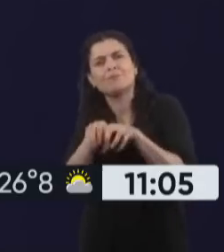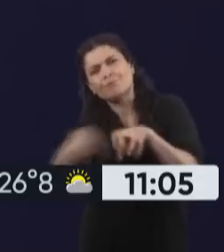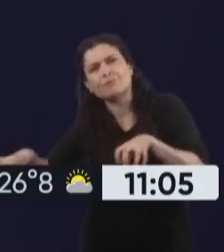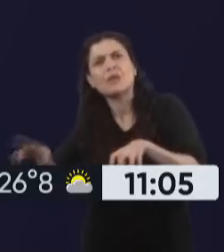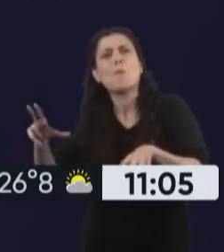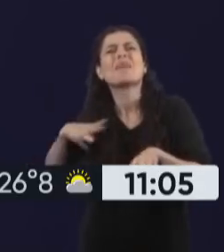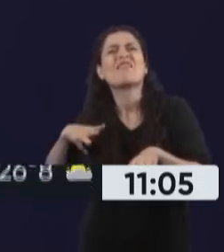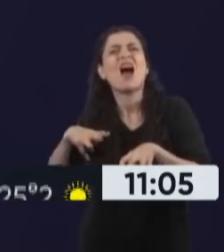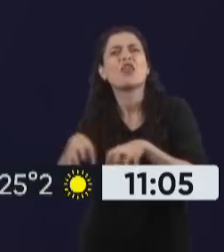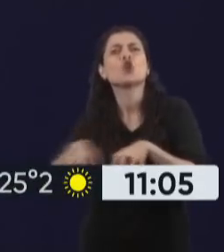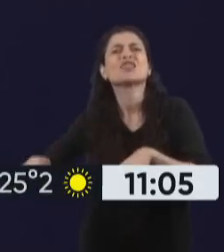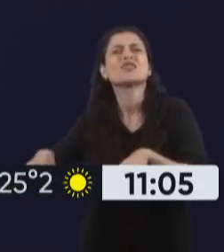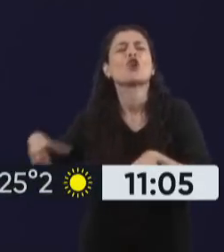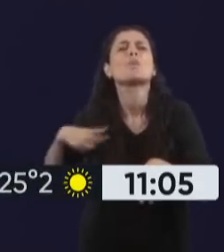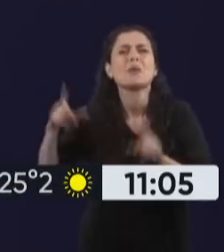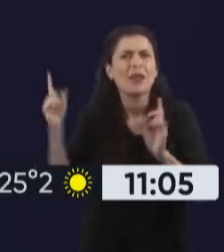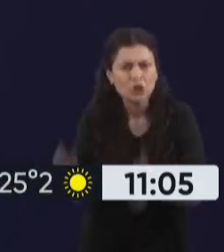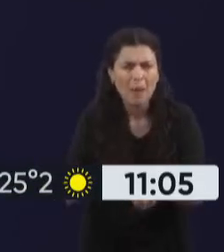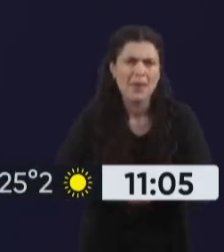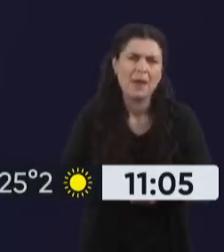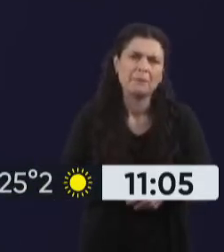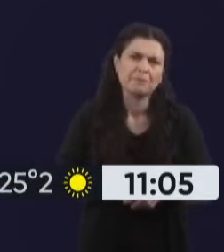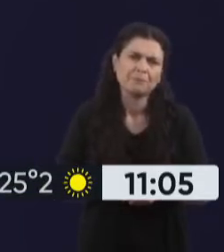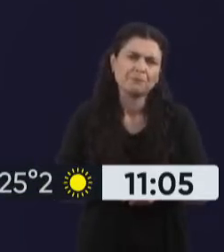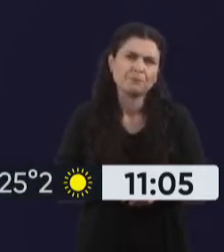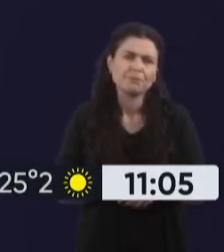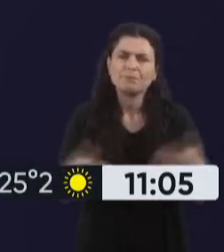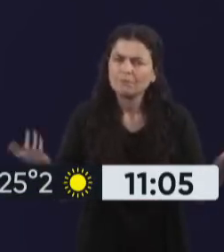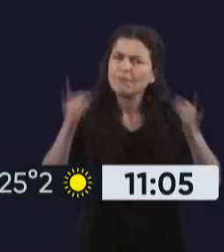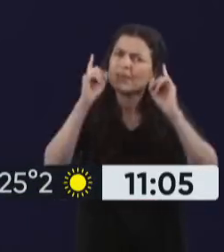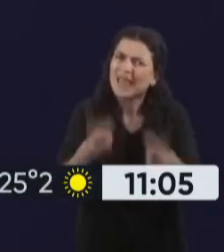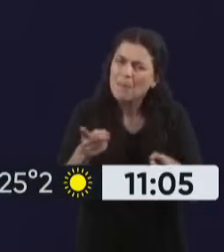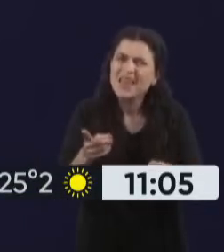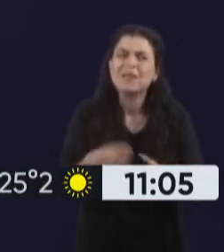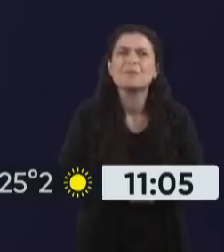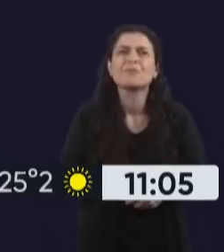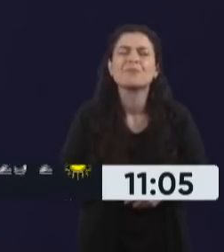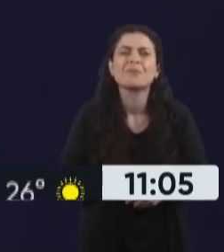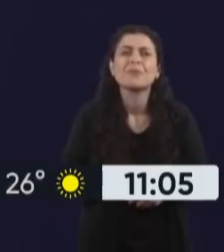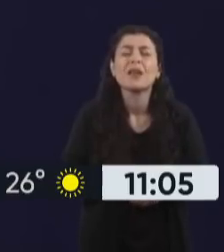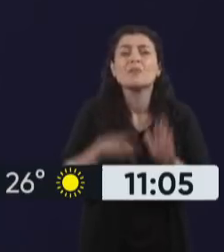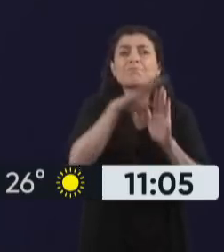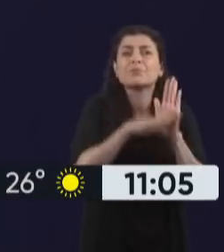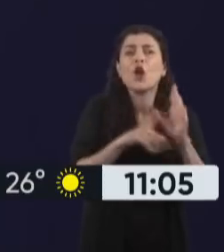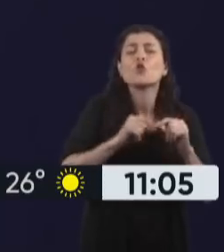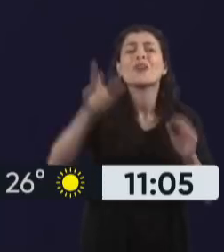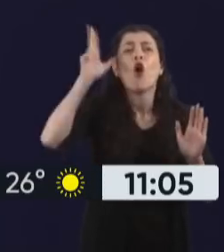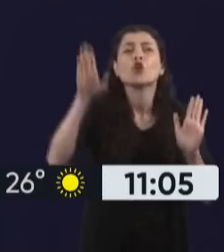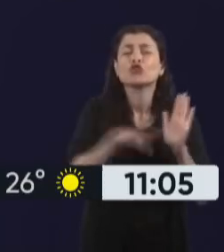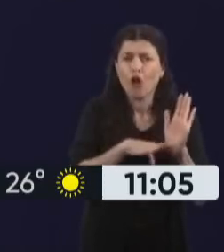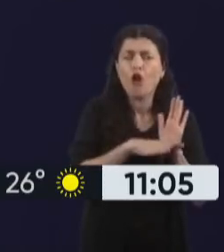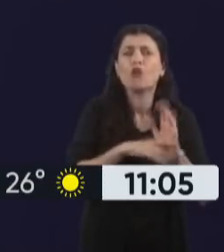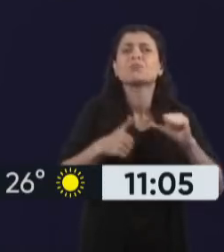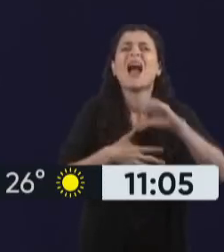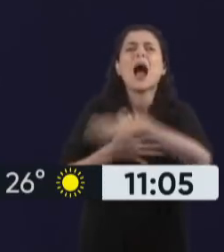del país, como tantas veces lo hemos dicho. Además, Argentina ocupa la 8ª posición dentro de América Latina en